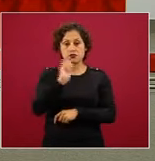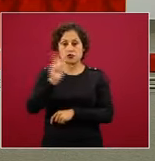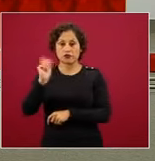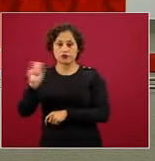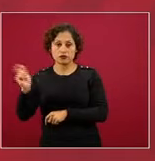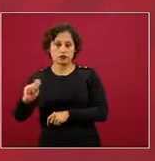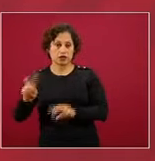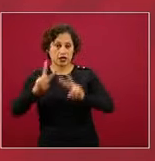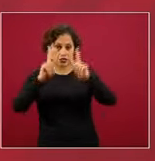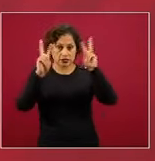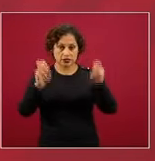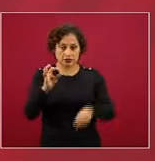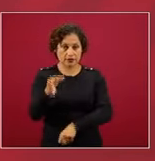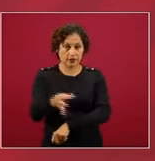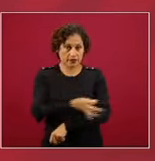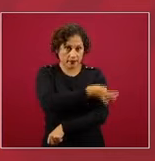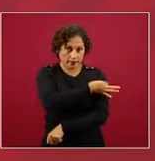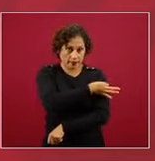Participa